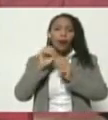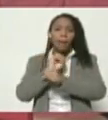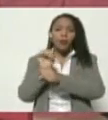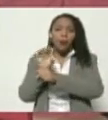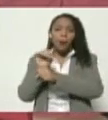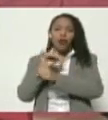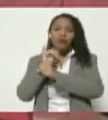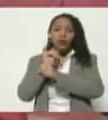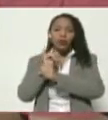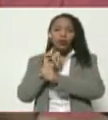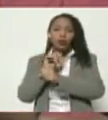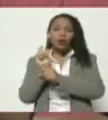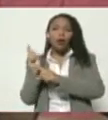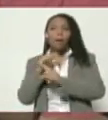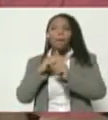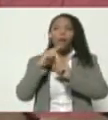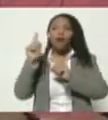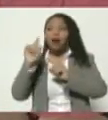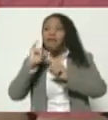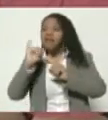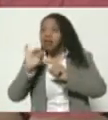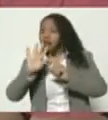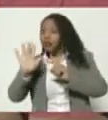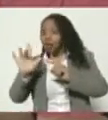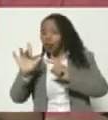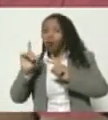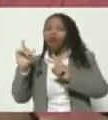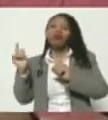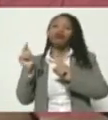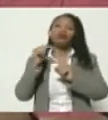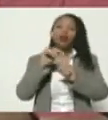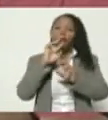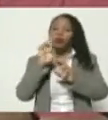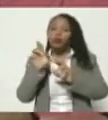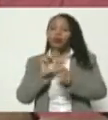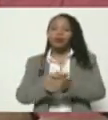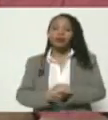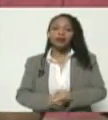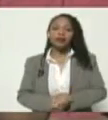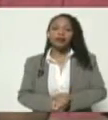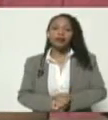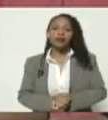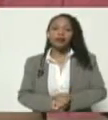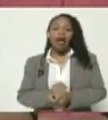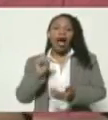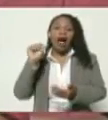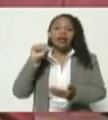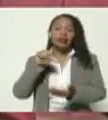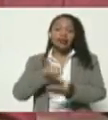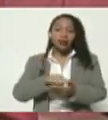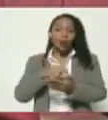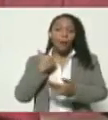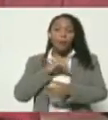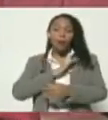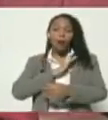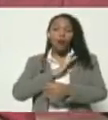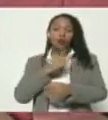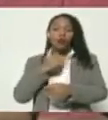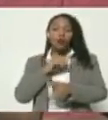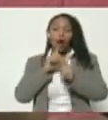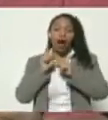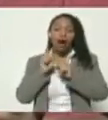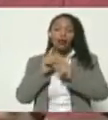datos. Y se van y verifican que lo que se está enviando son los resultados. al centro de cómputo nuestro. Nosotros recibimos